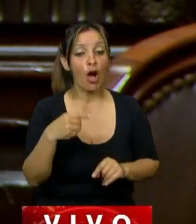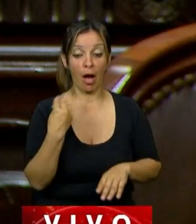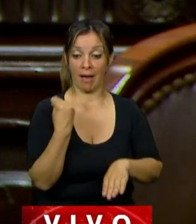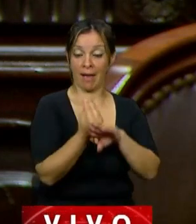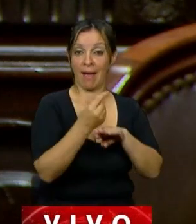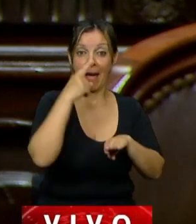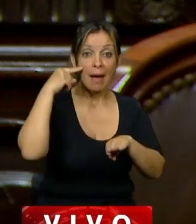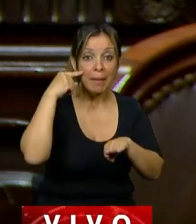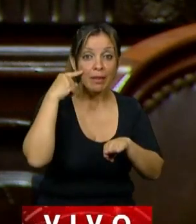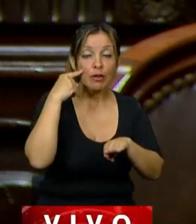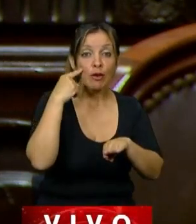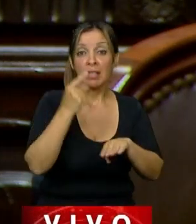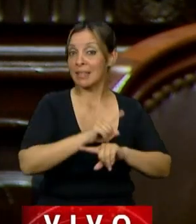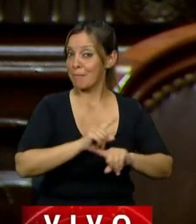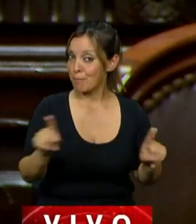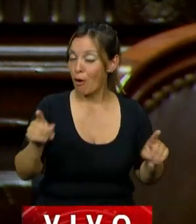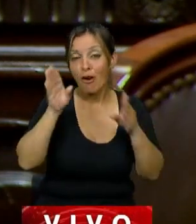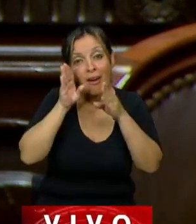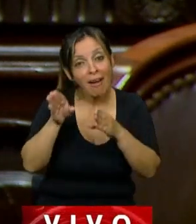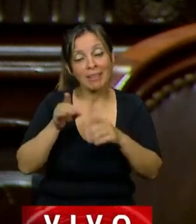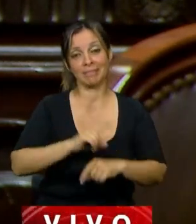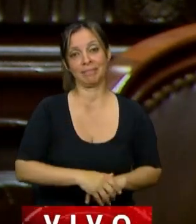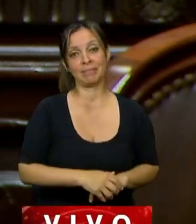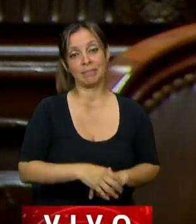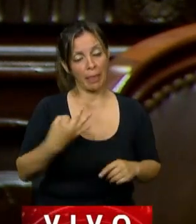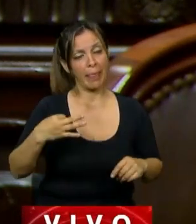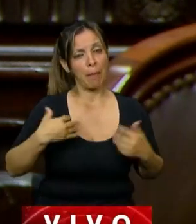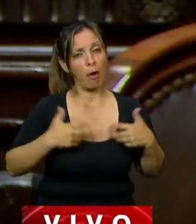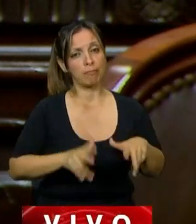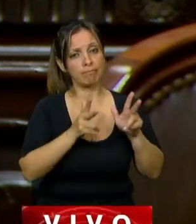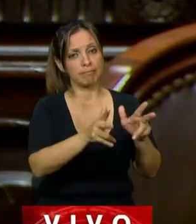nuestro, y lo tenemos que decir. En el 2020,